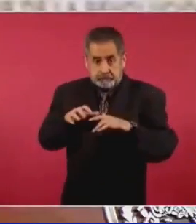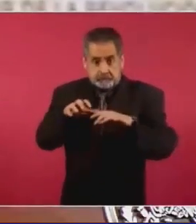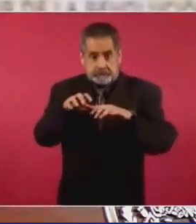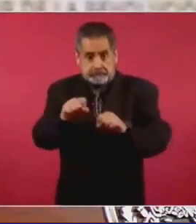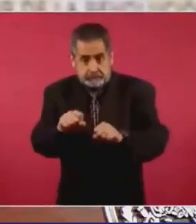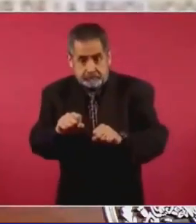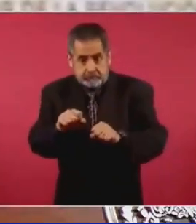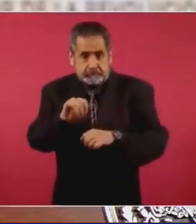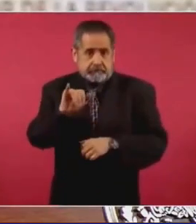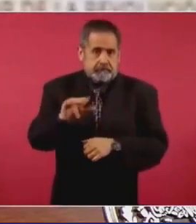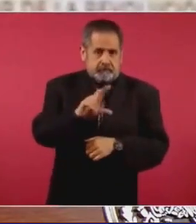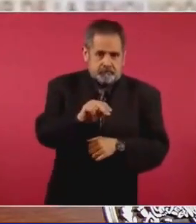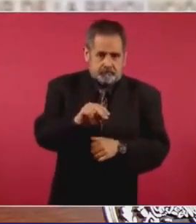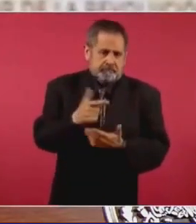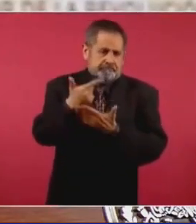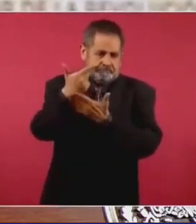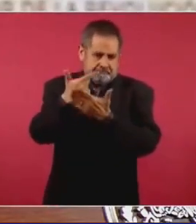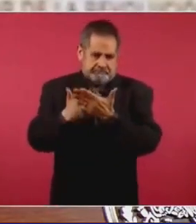impresionante